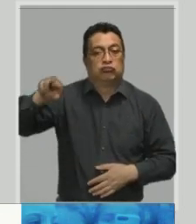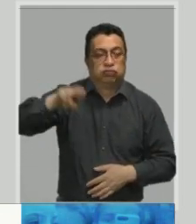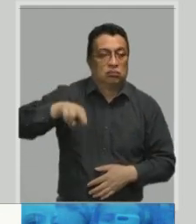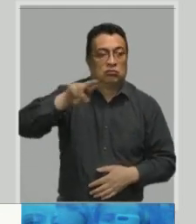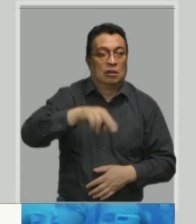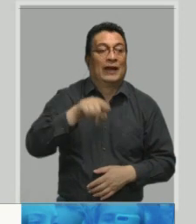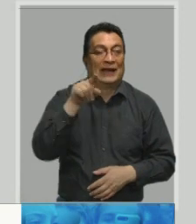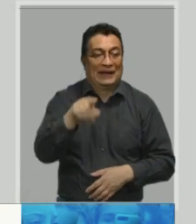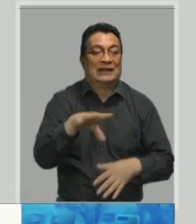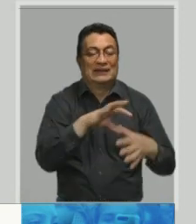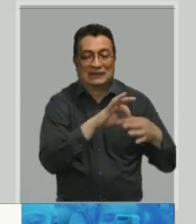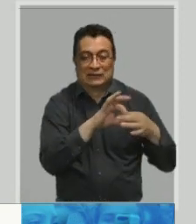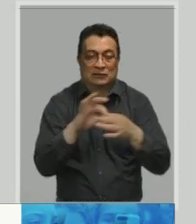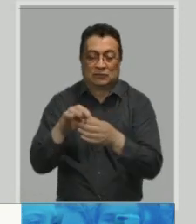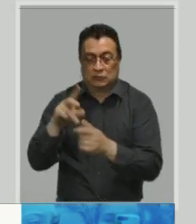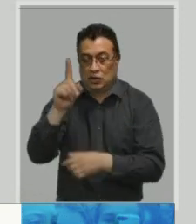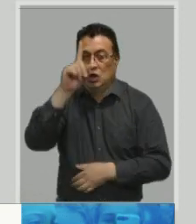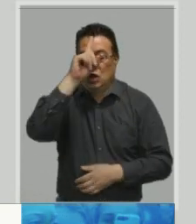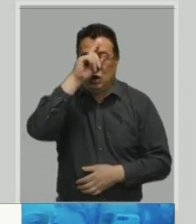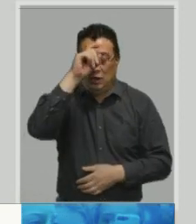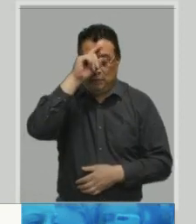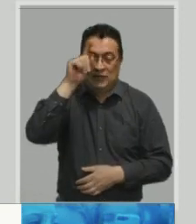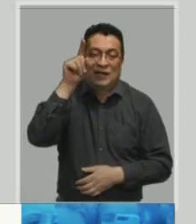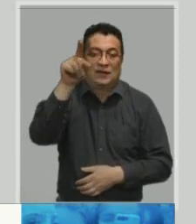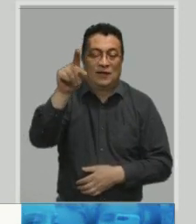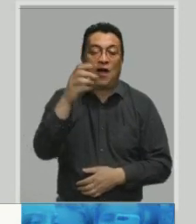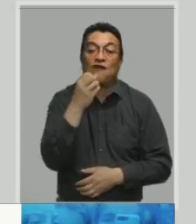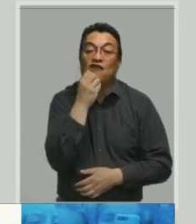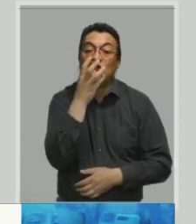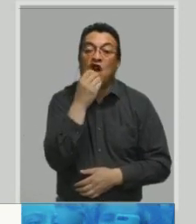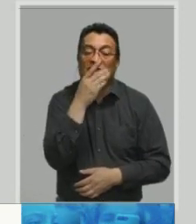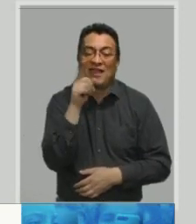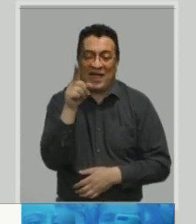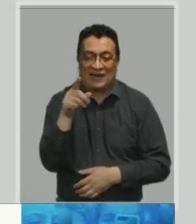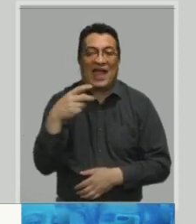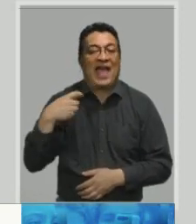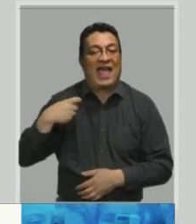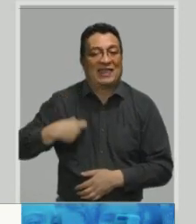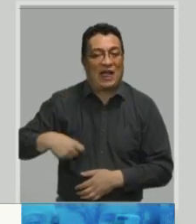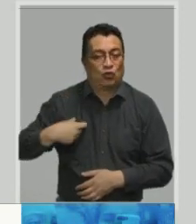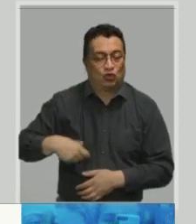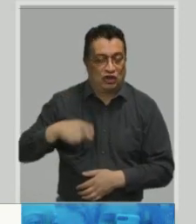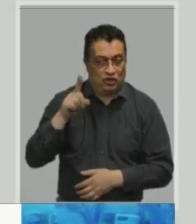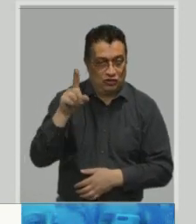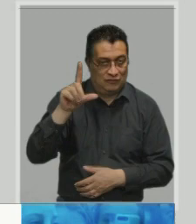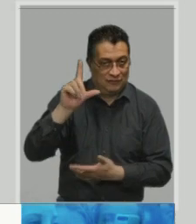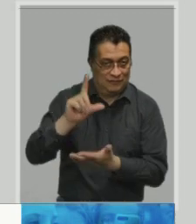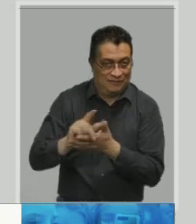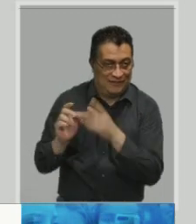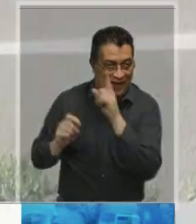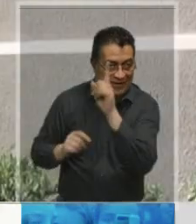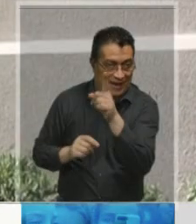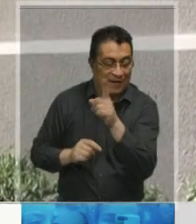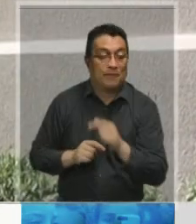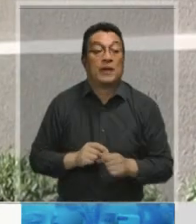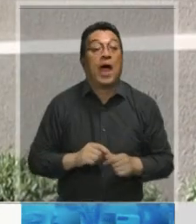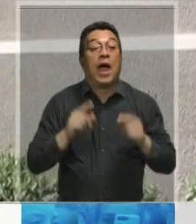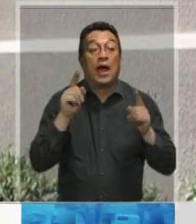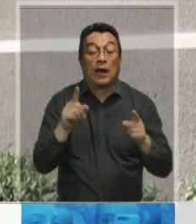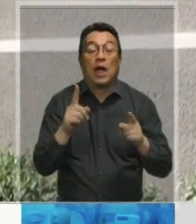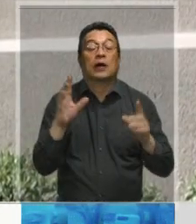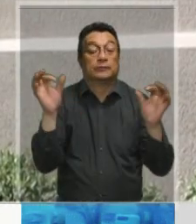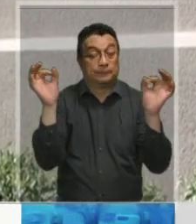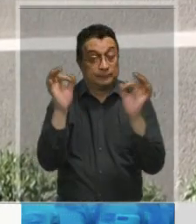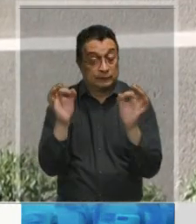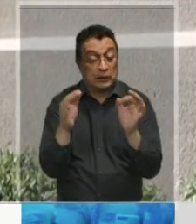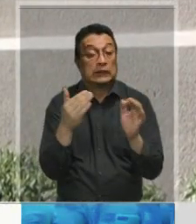el contexto que lo lleva a un hospital en el estado de Florida, en Orlando, en Estados Unidos. Ahora, hay que decir que es un detalle